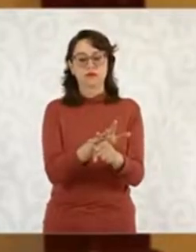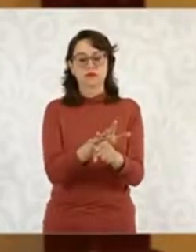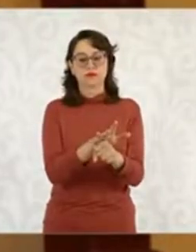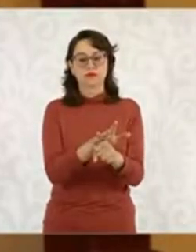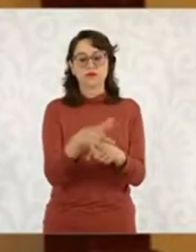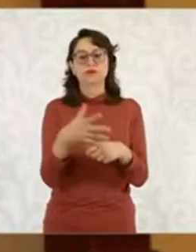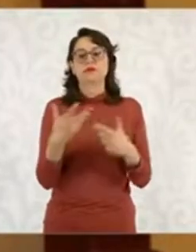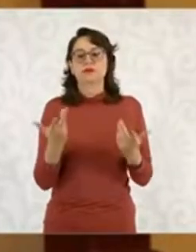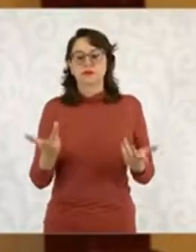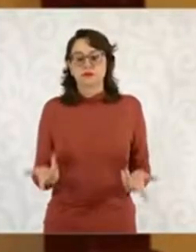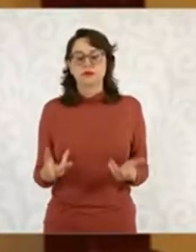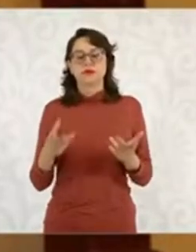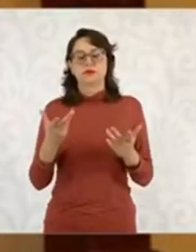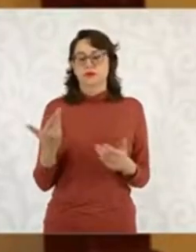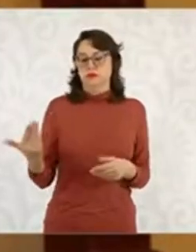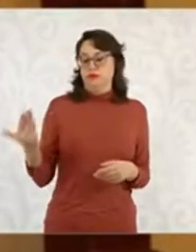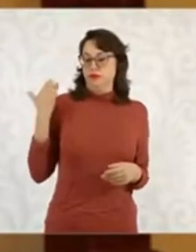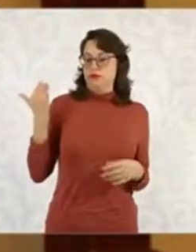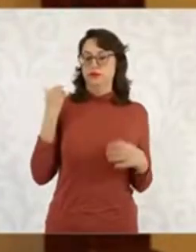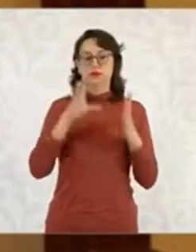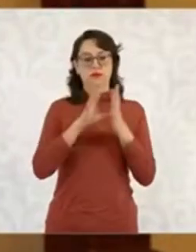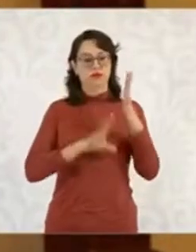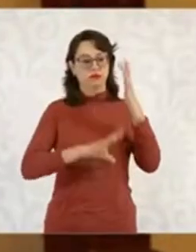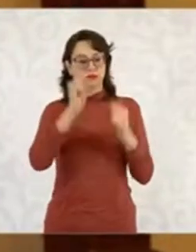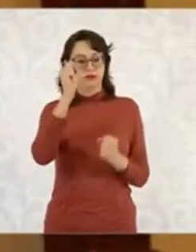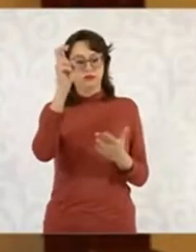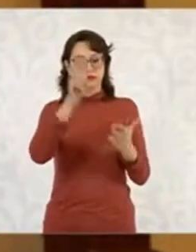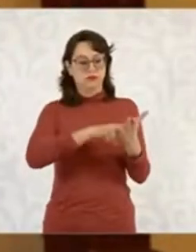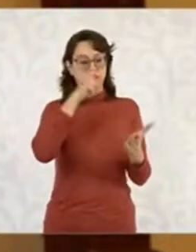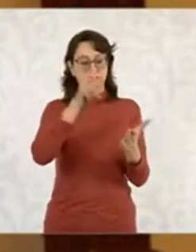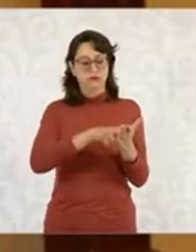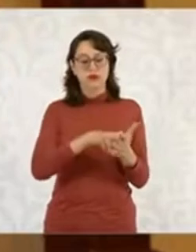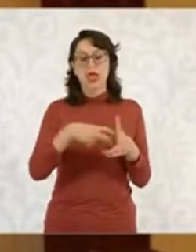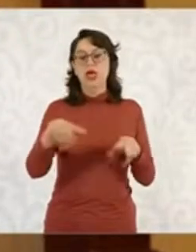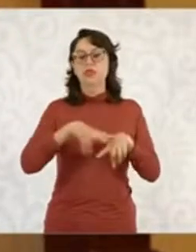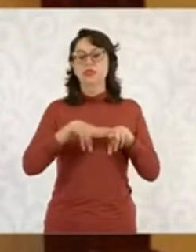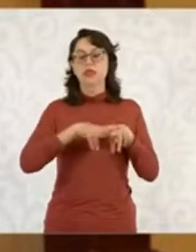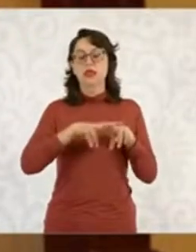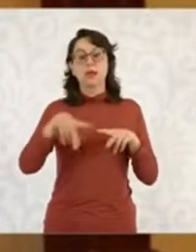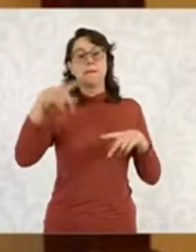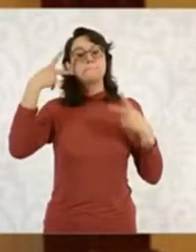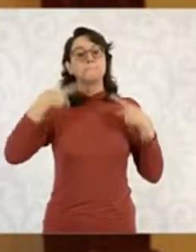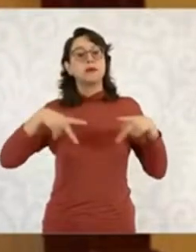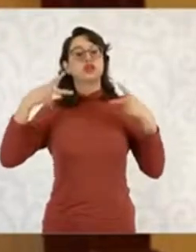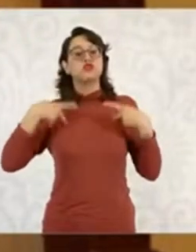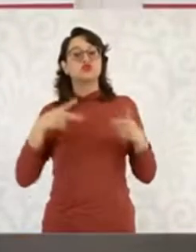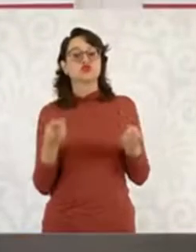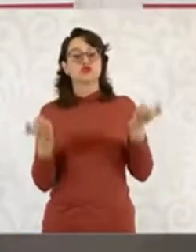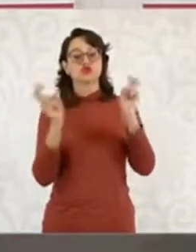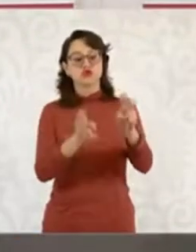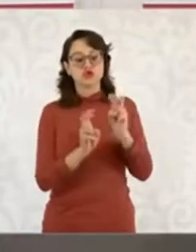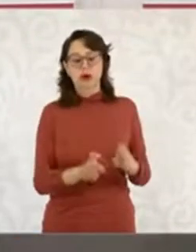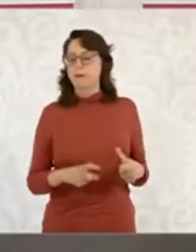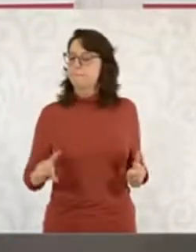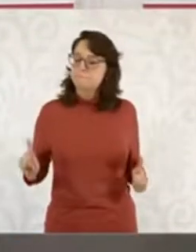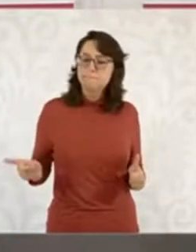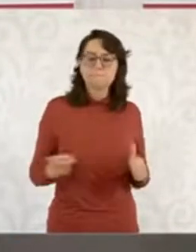la modificación constitucional que se hizo, en donde se le da prioridad a los trenes de pasajeros como parte del desarrollo